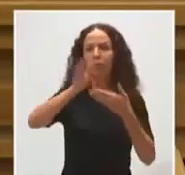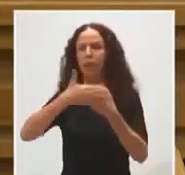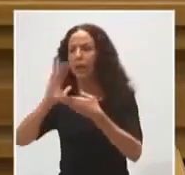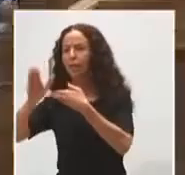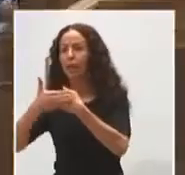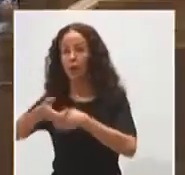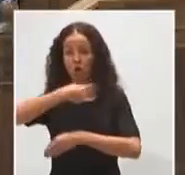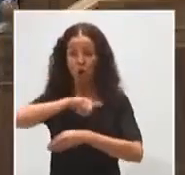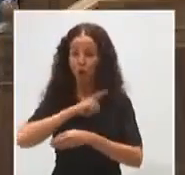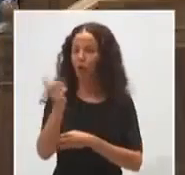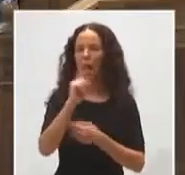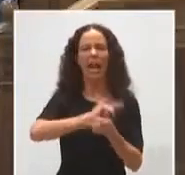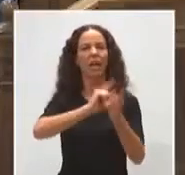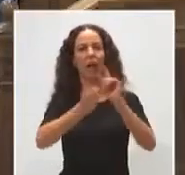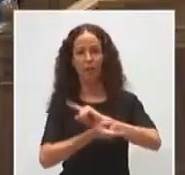centros de euros